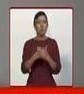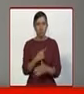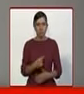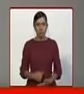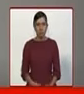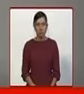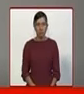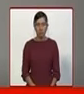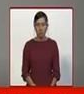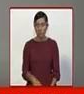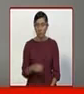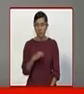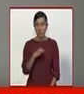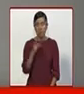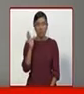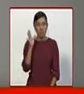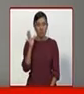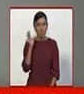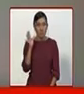Yo...